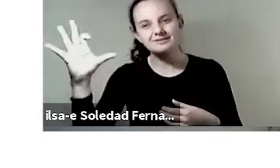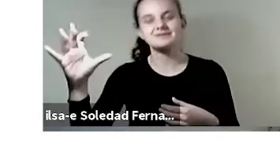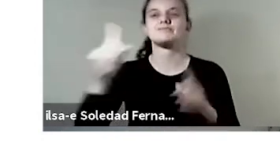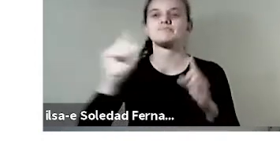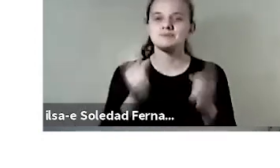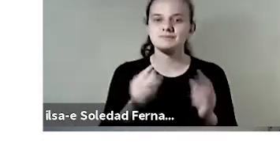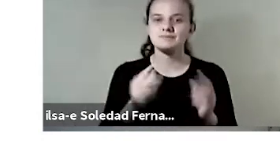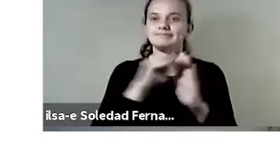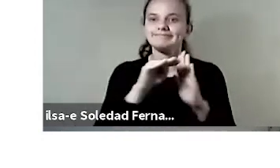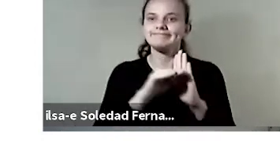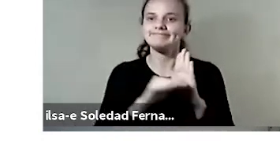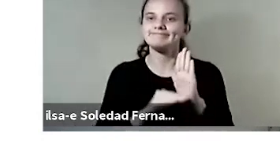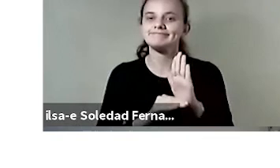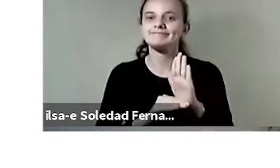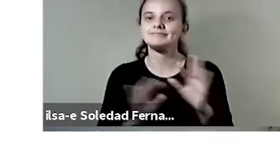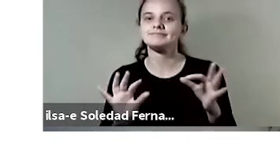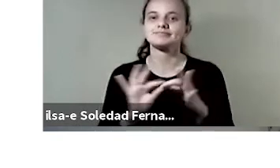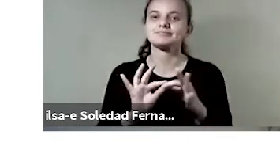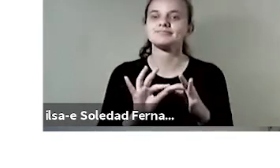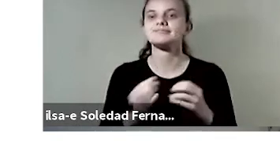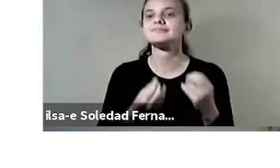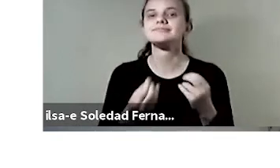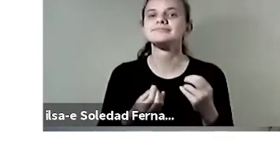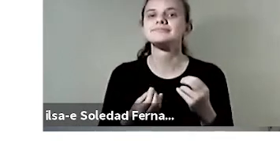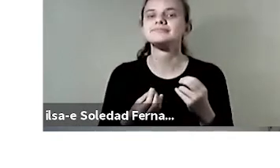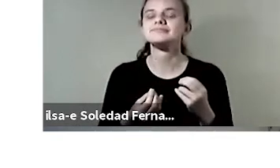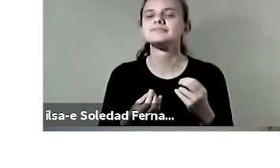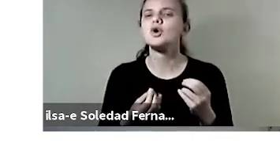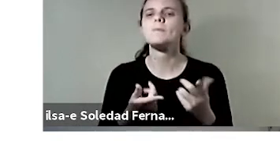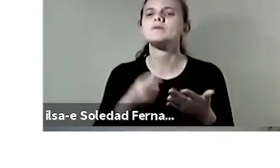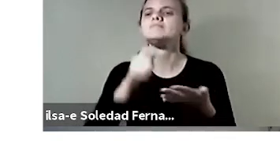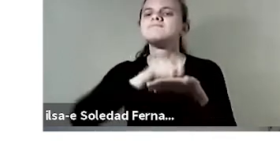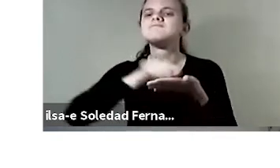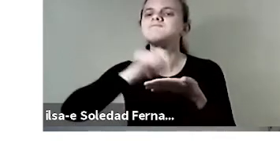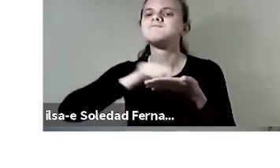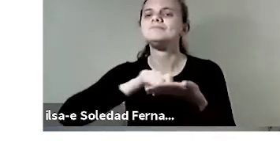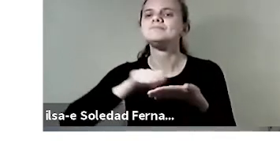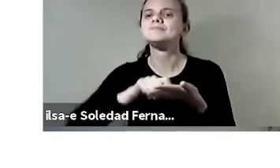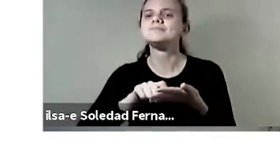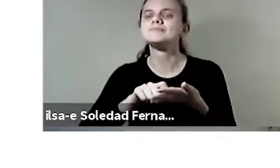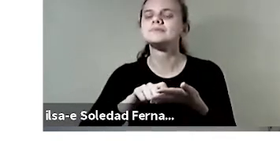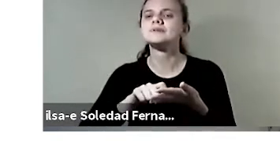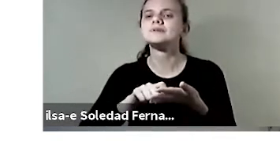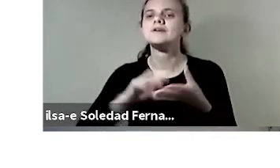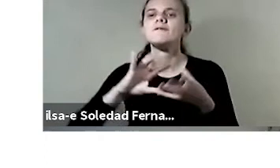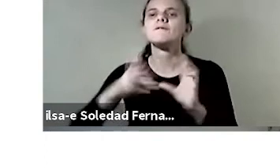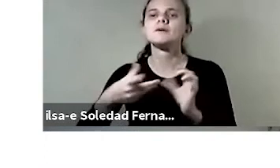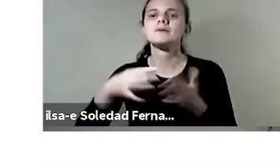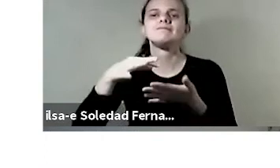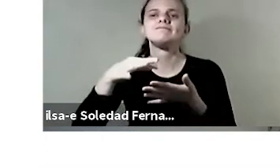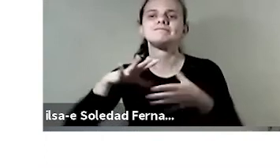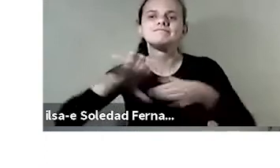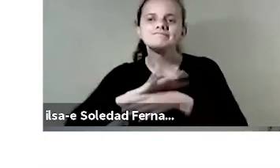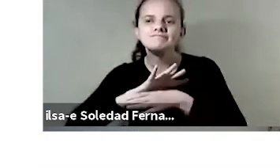estábamos hablando recién, no sé, lo último, recuerden, principios, pautas, criterios, ¿sí? Siempre se van a